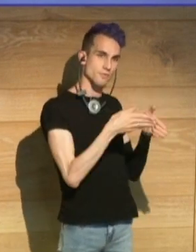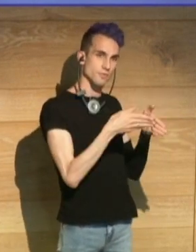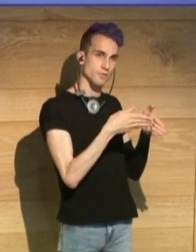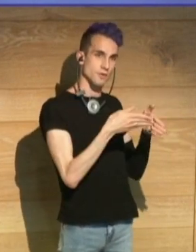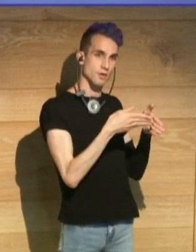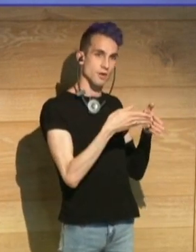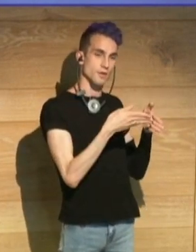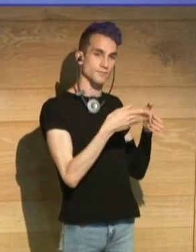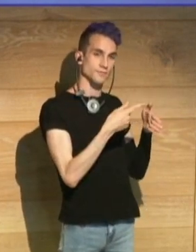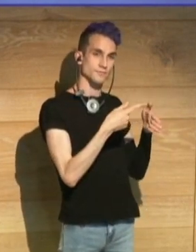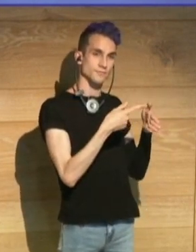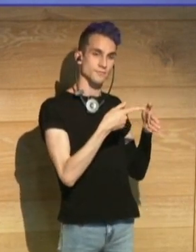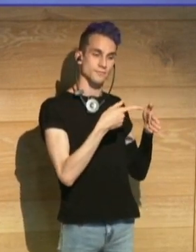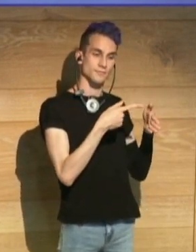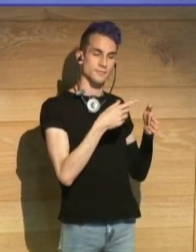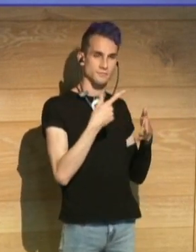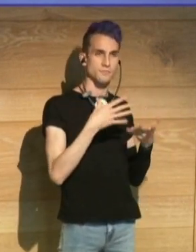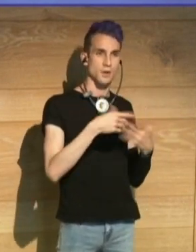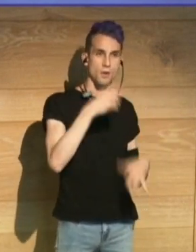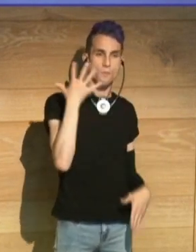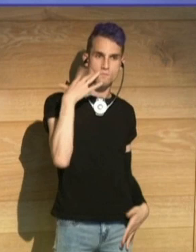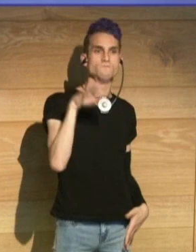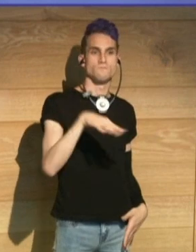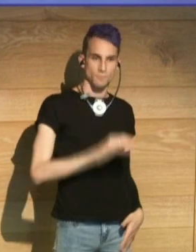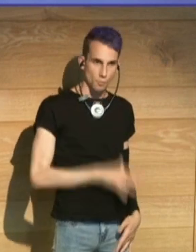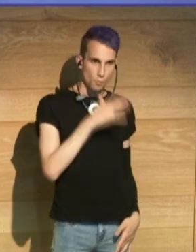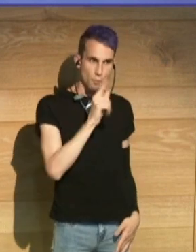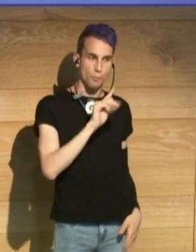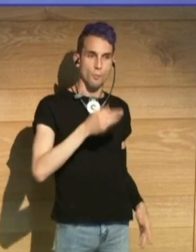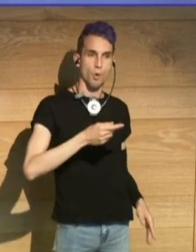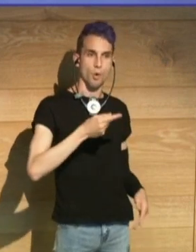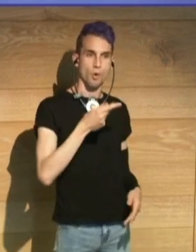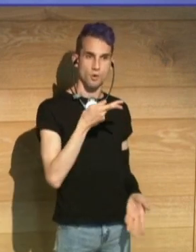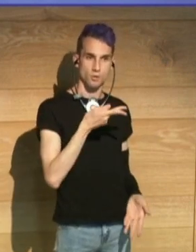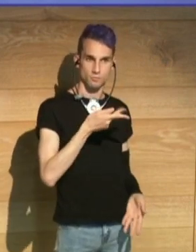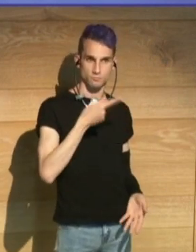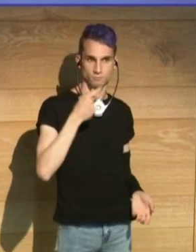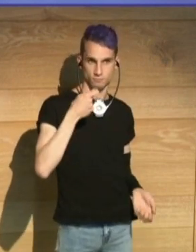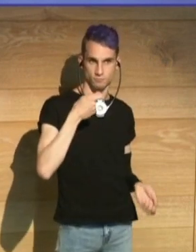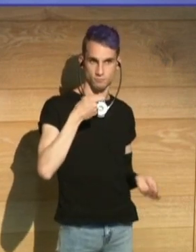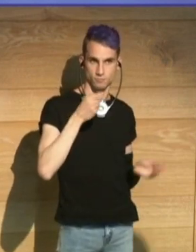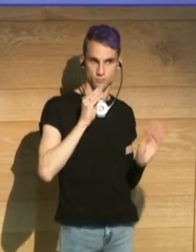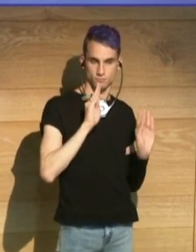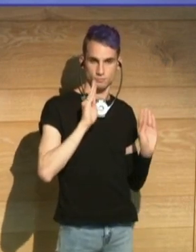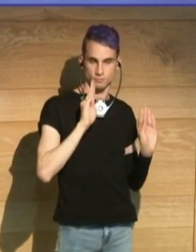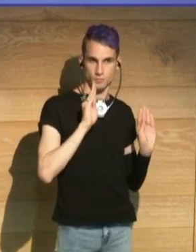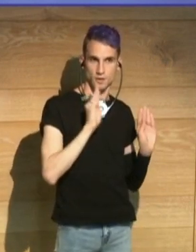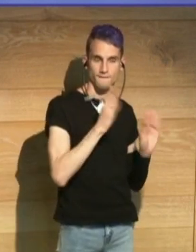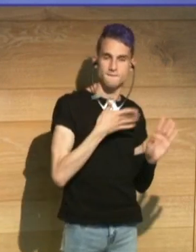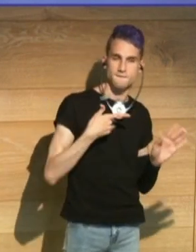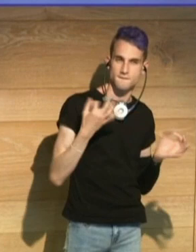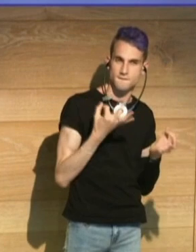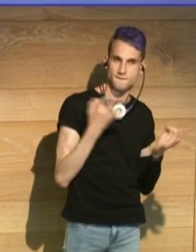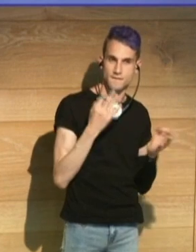sorprende su éxito por esa conexión que se hace ahora, o esa interpretación, buscándole un vínculo continuamente con el presente, y luego por el ritmo. Es